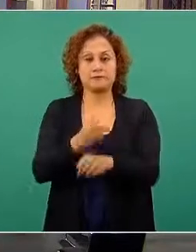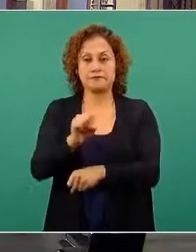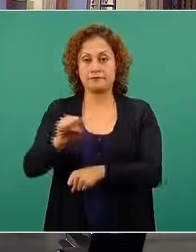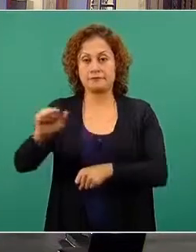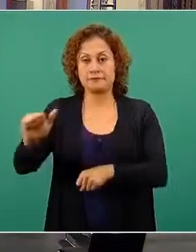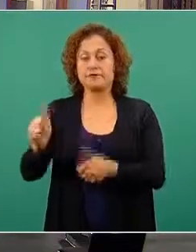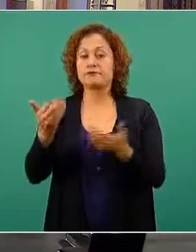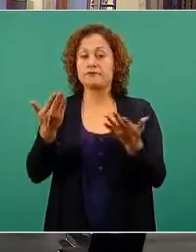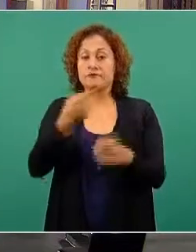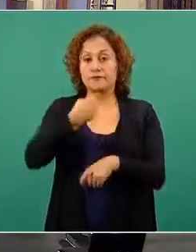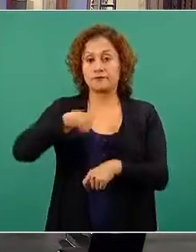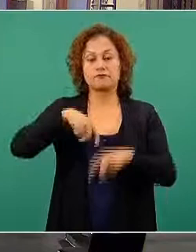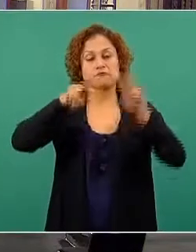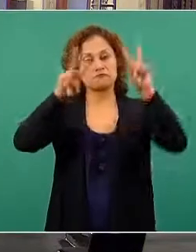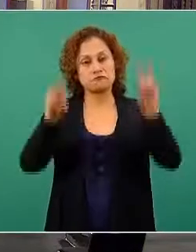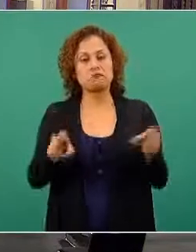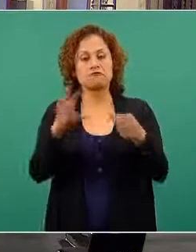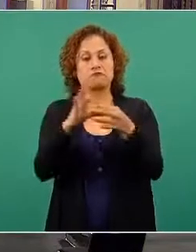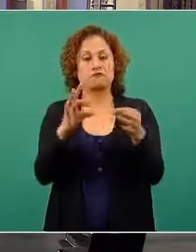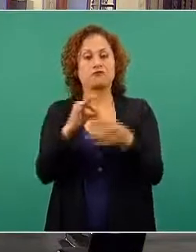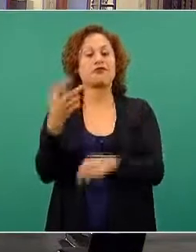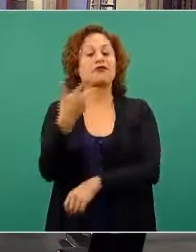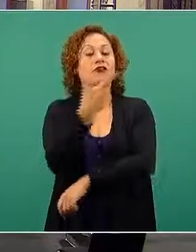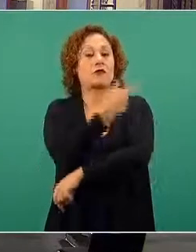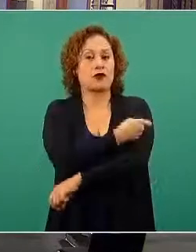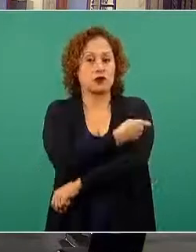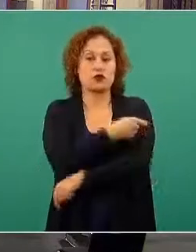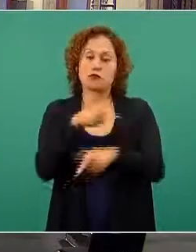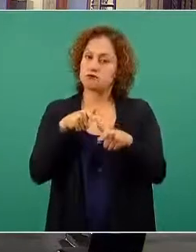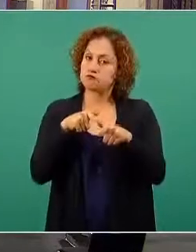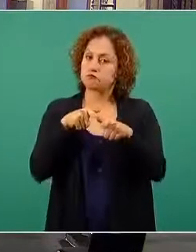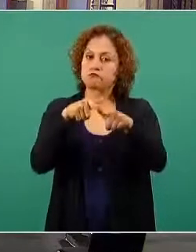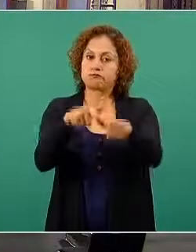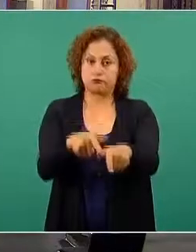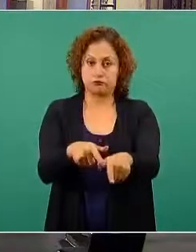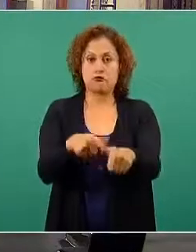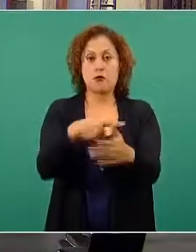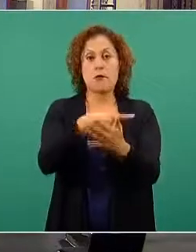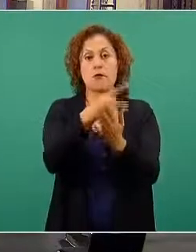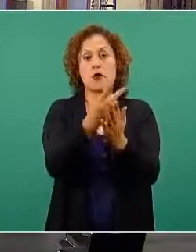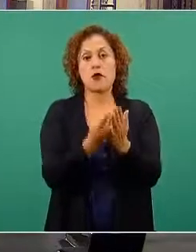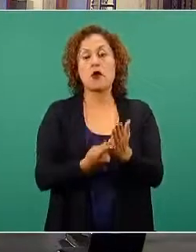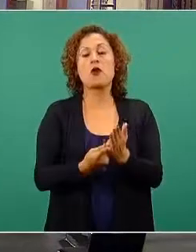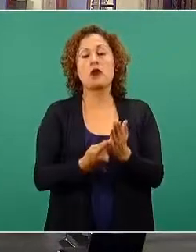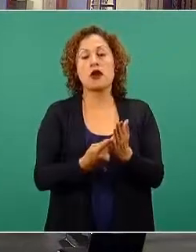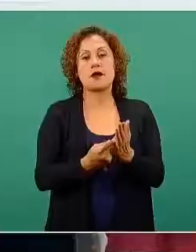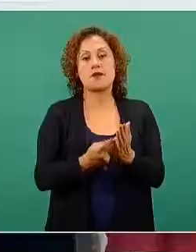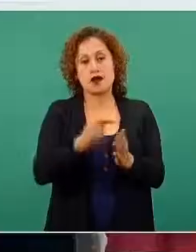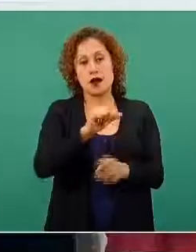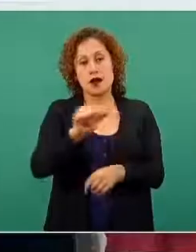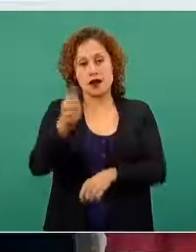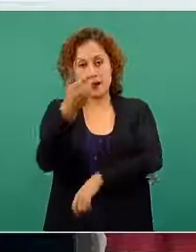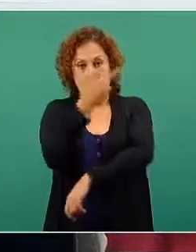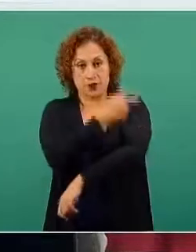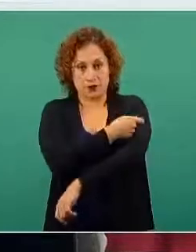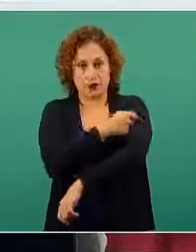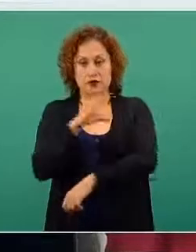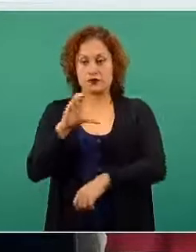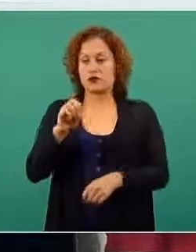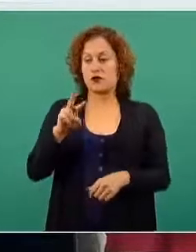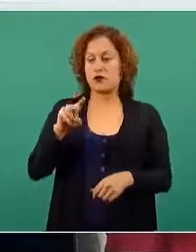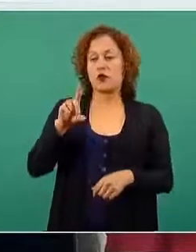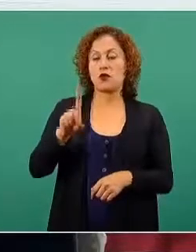vacunas. Vacunamos, seguimos vacunando. Hay buen avance del programa de vacunación COVID, de la estrategia de la